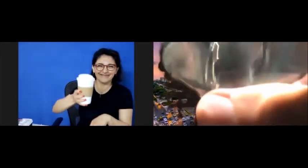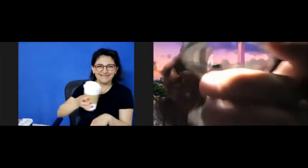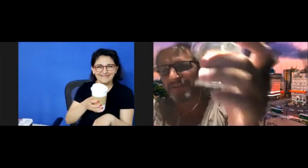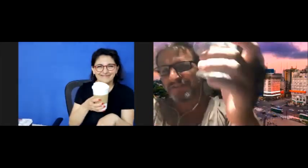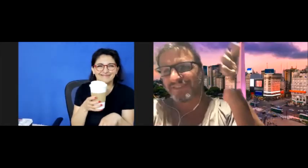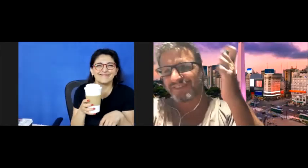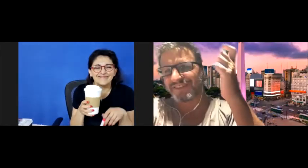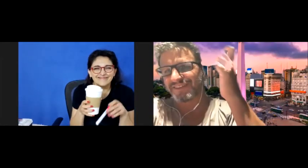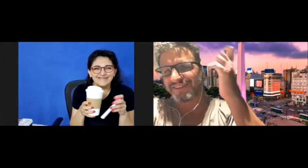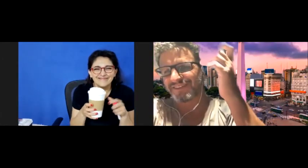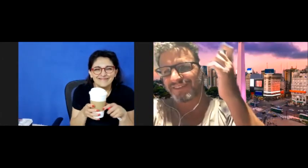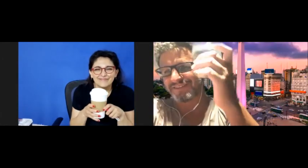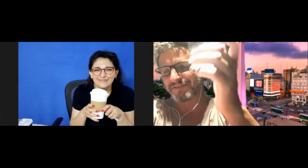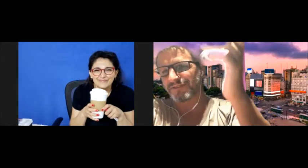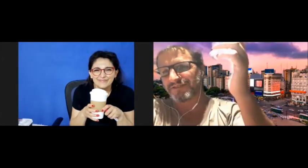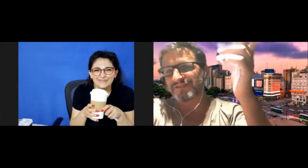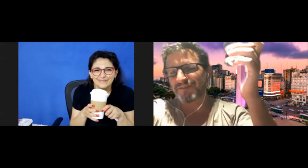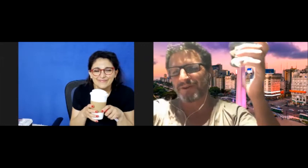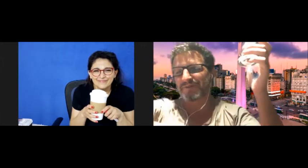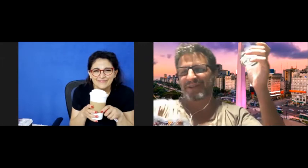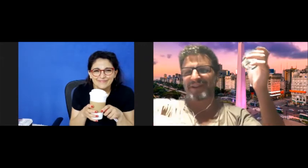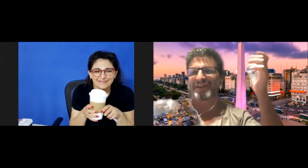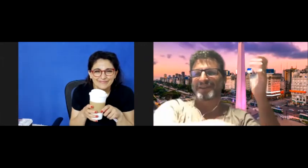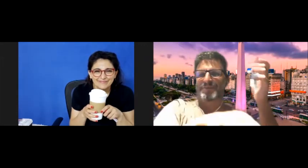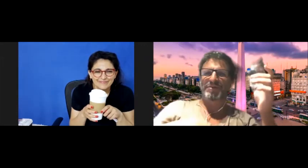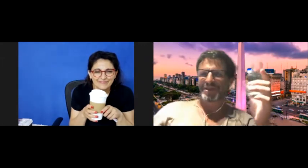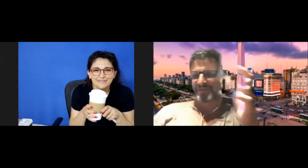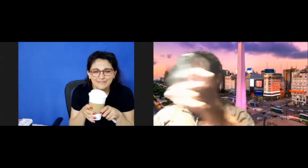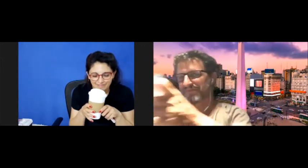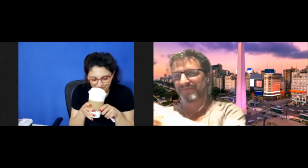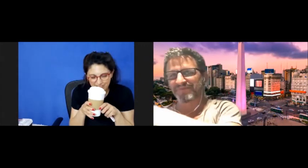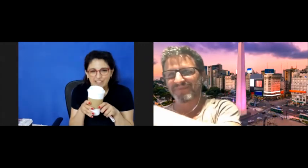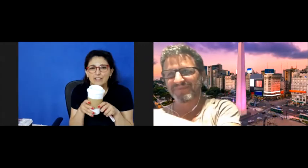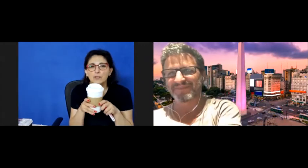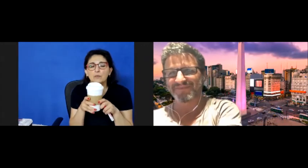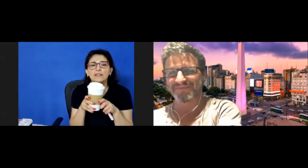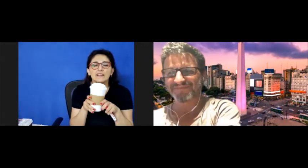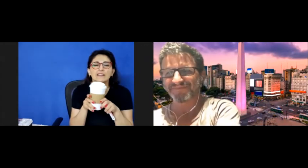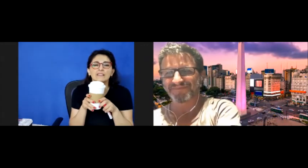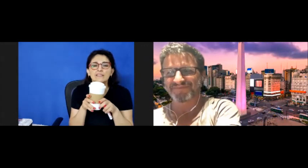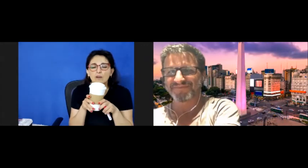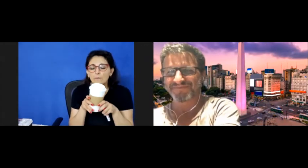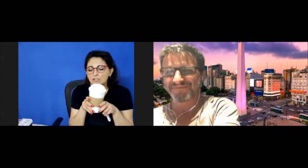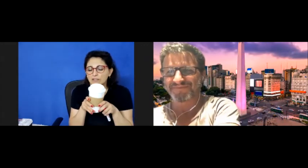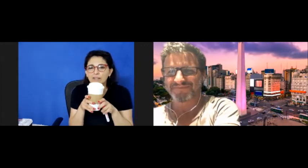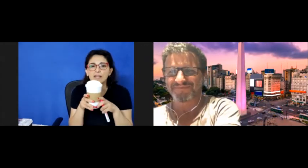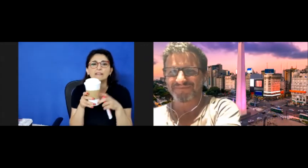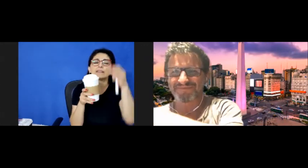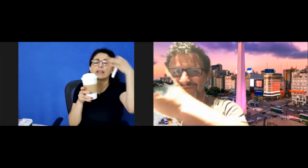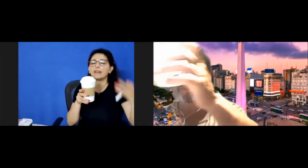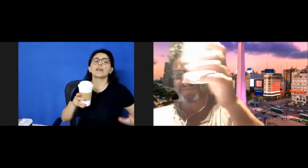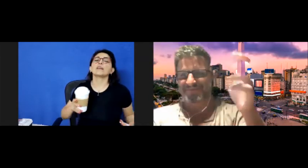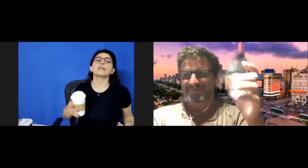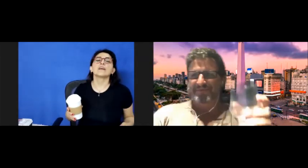los sentidos y deseándonos lo mejor para el tiempo que viene. Así es, bueno, un brindis a la distancia, un beso grande, que